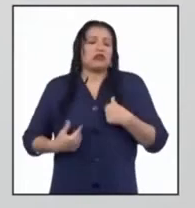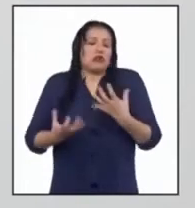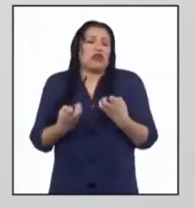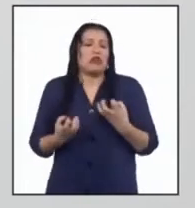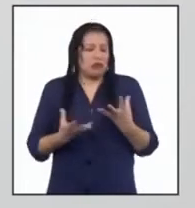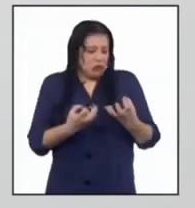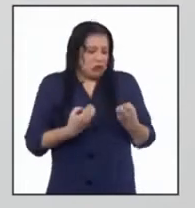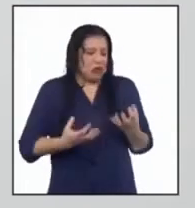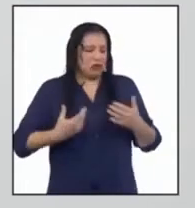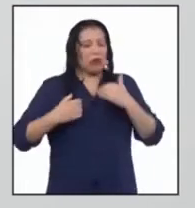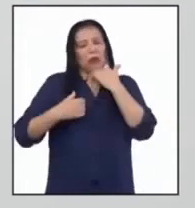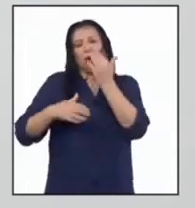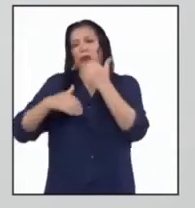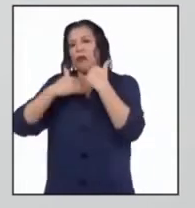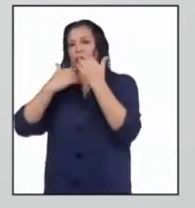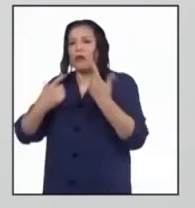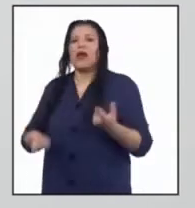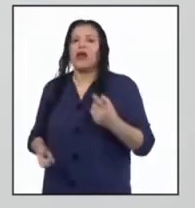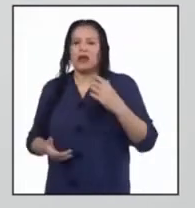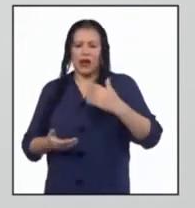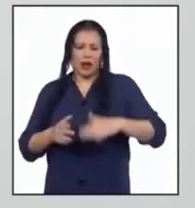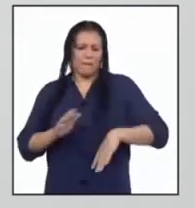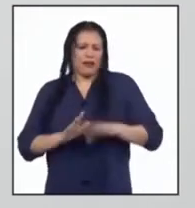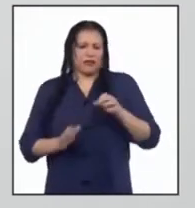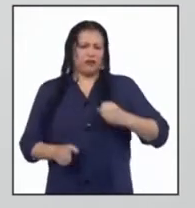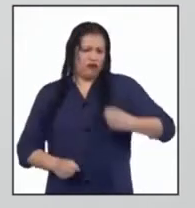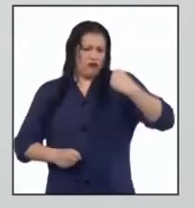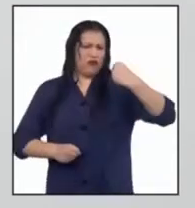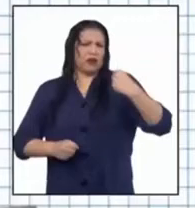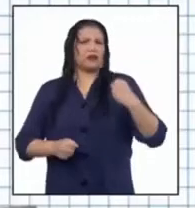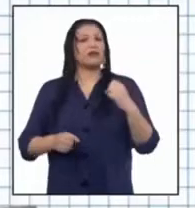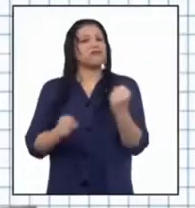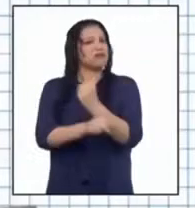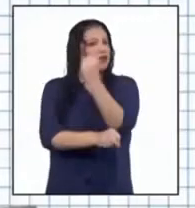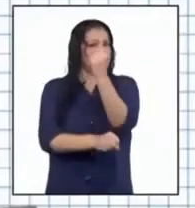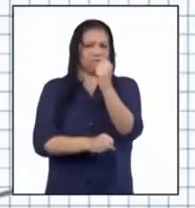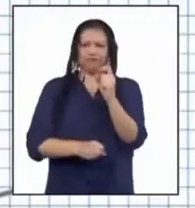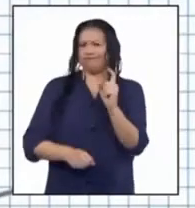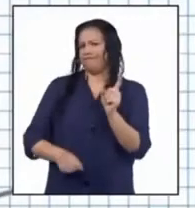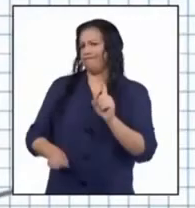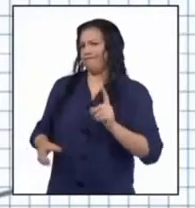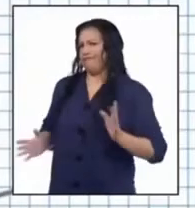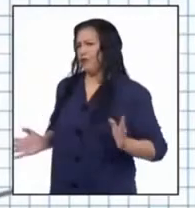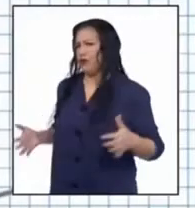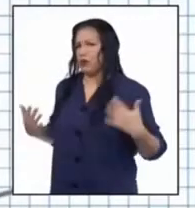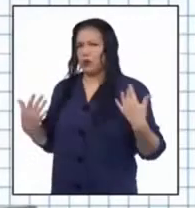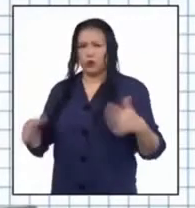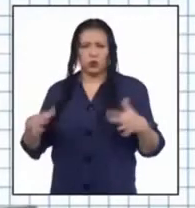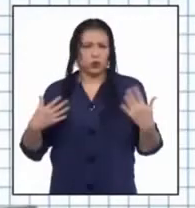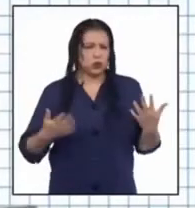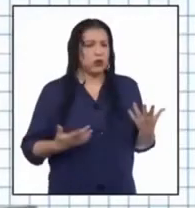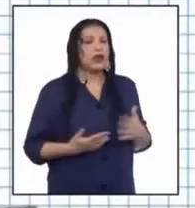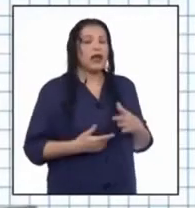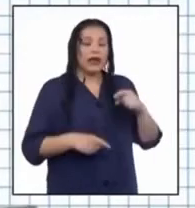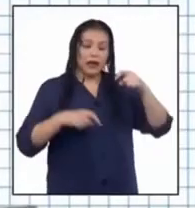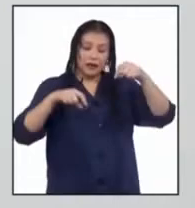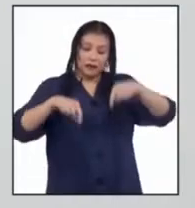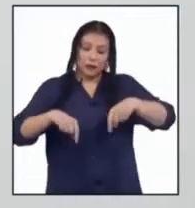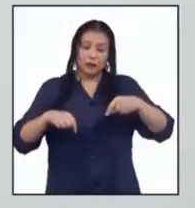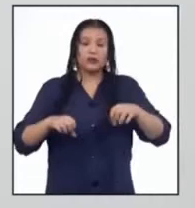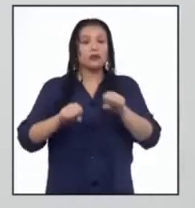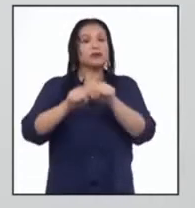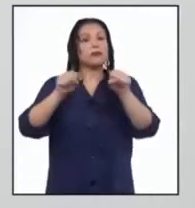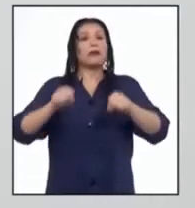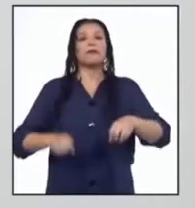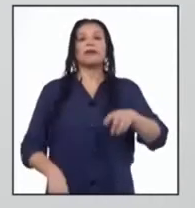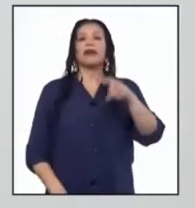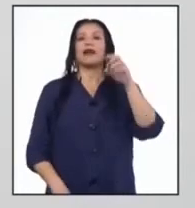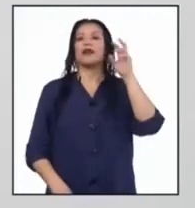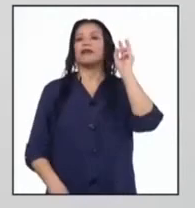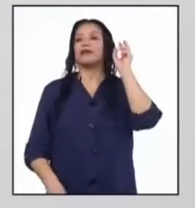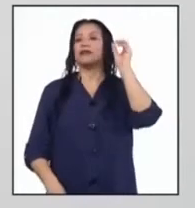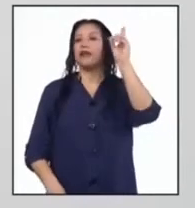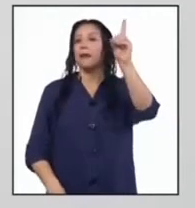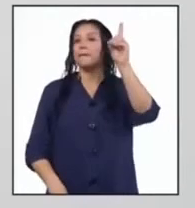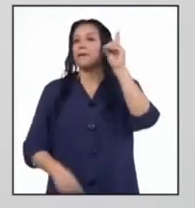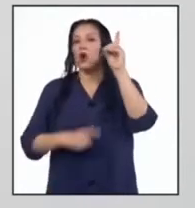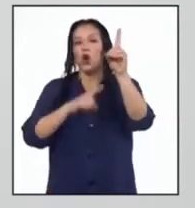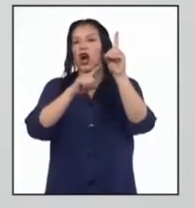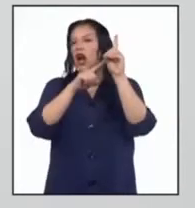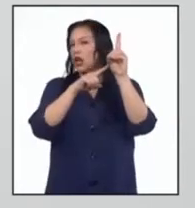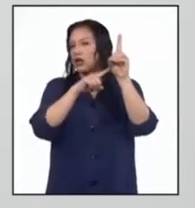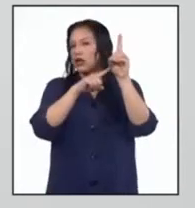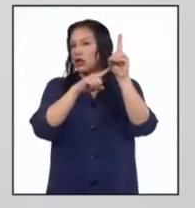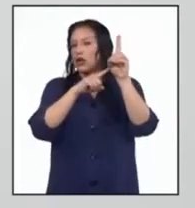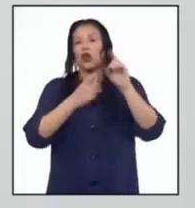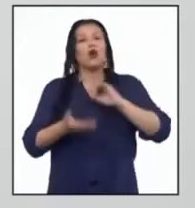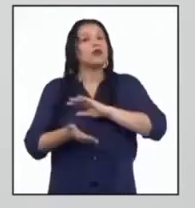desea y el que más puede es el que gana. Es un régimen democrático, o sea, donde